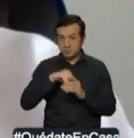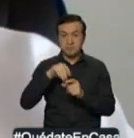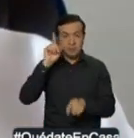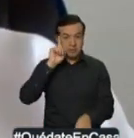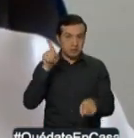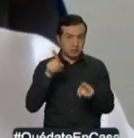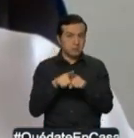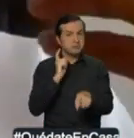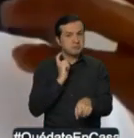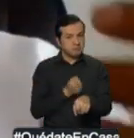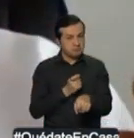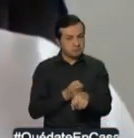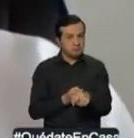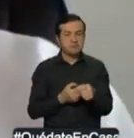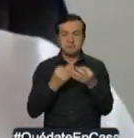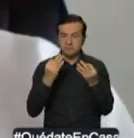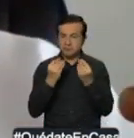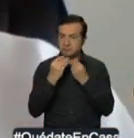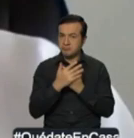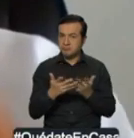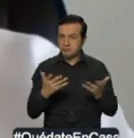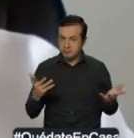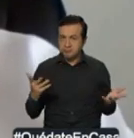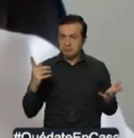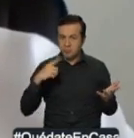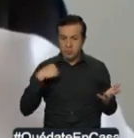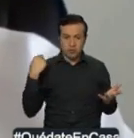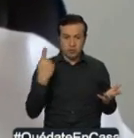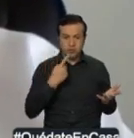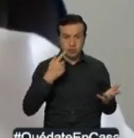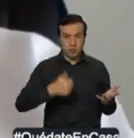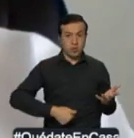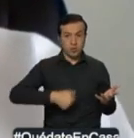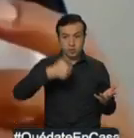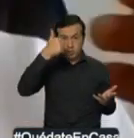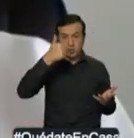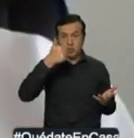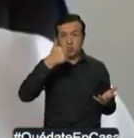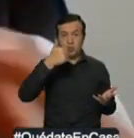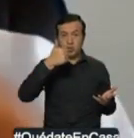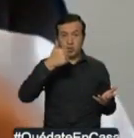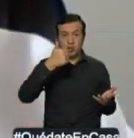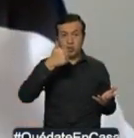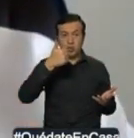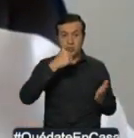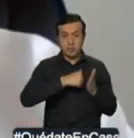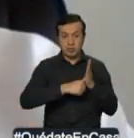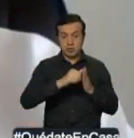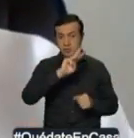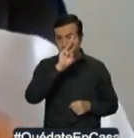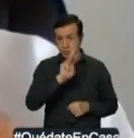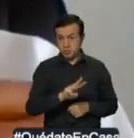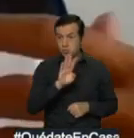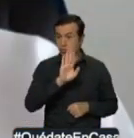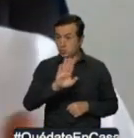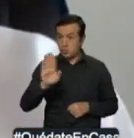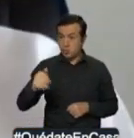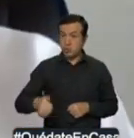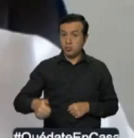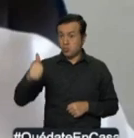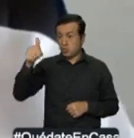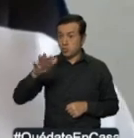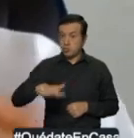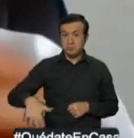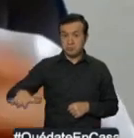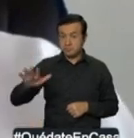concretos para nosotros como autoridad sanitaria y de ellos como autoridad